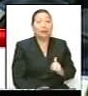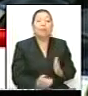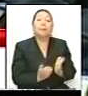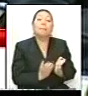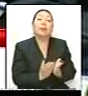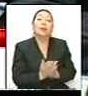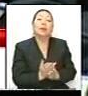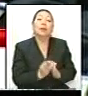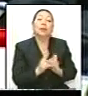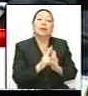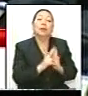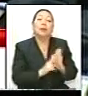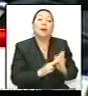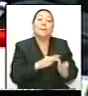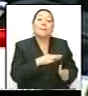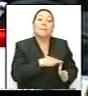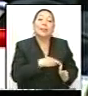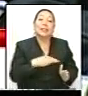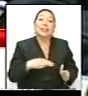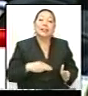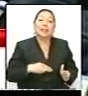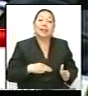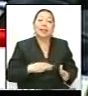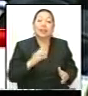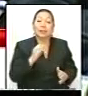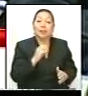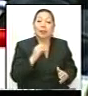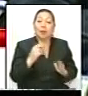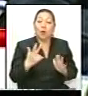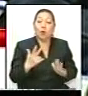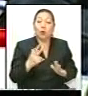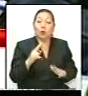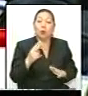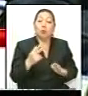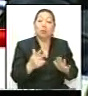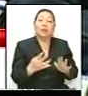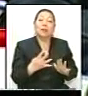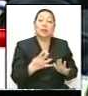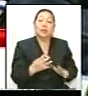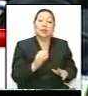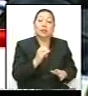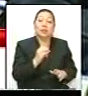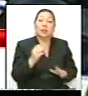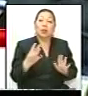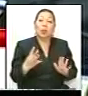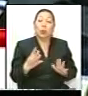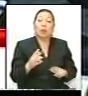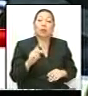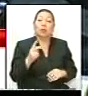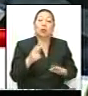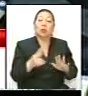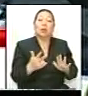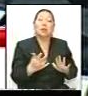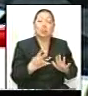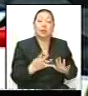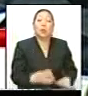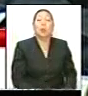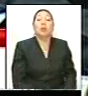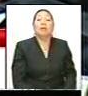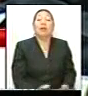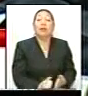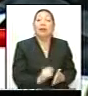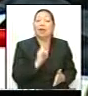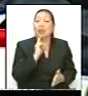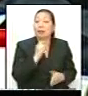mediante resoluciones ministeriales 008 del 2019 y 009 del 2019, que son